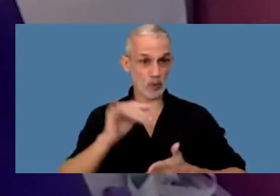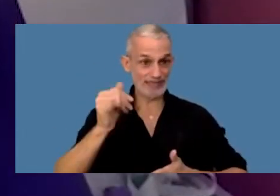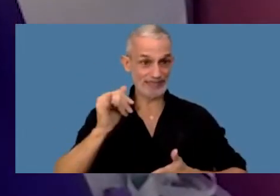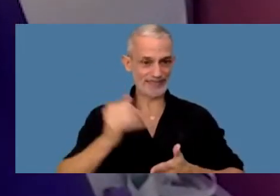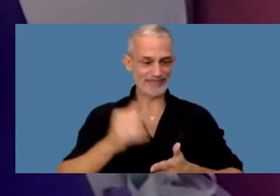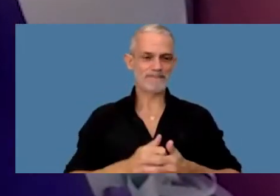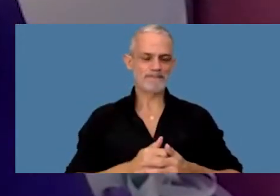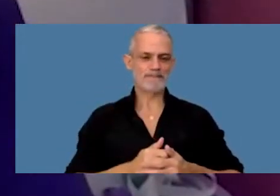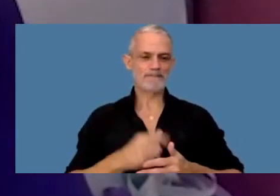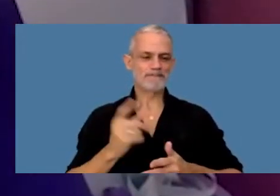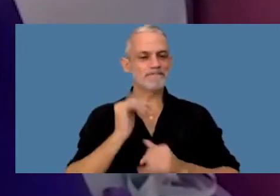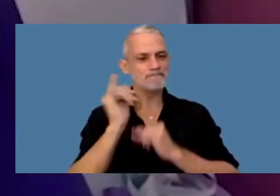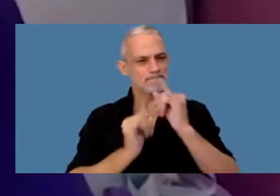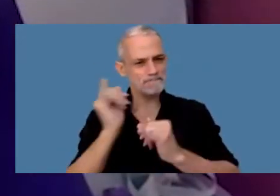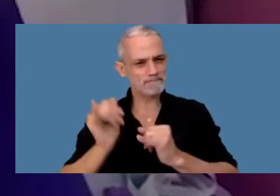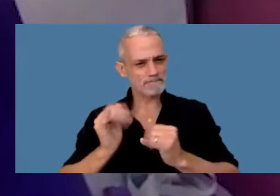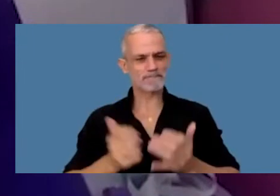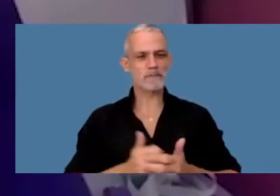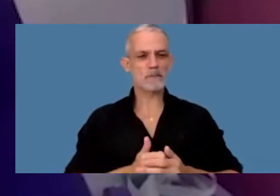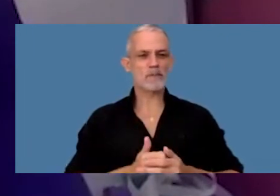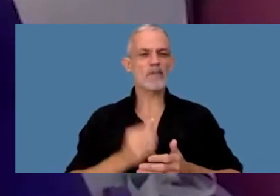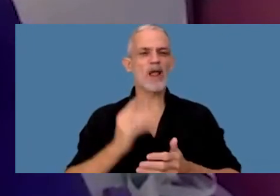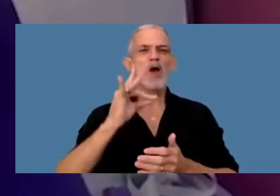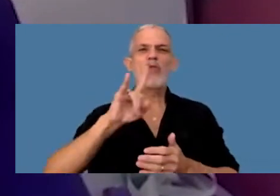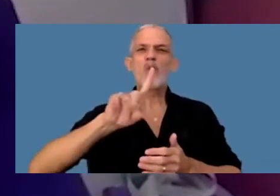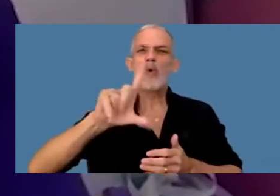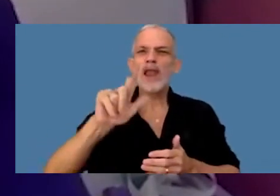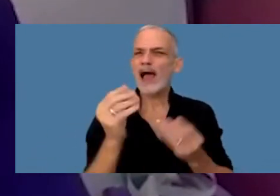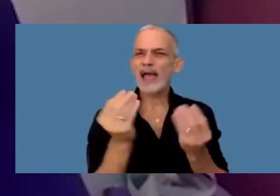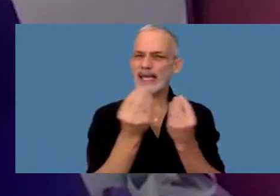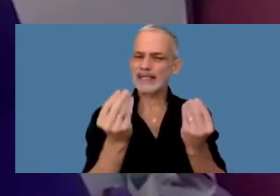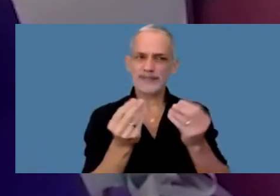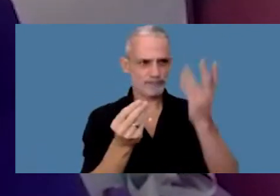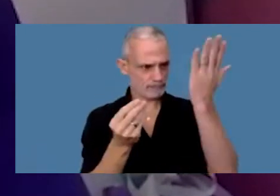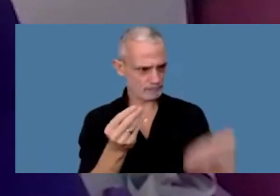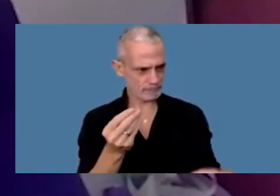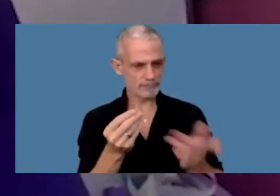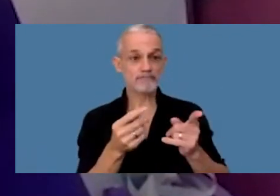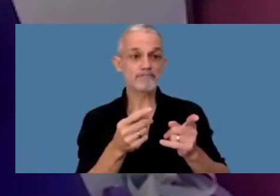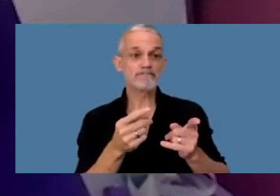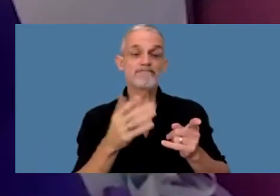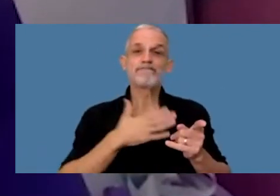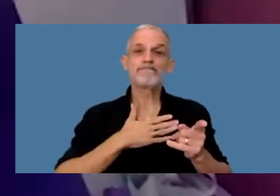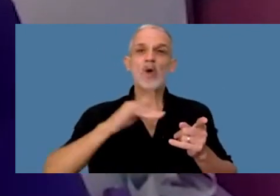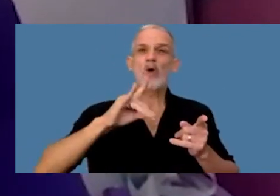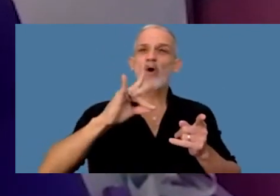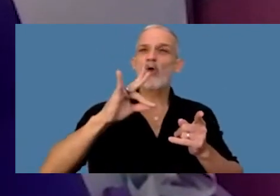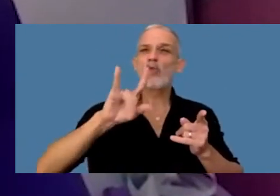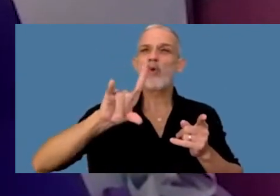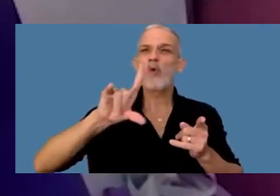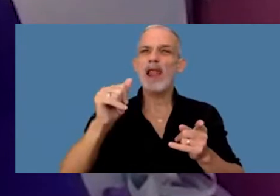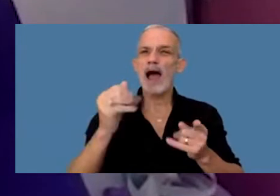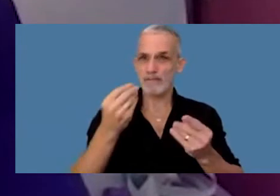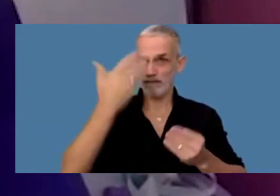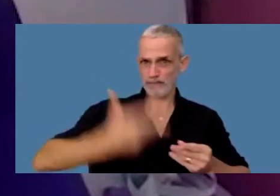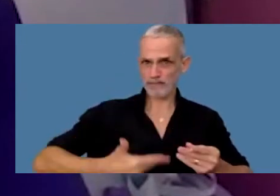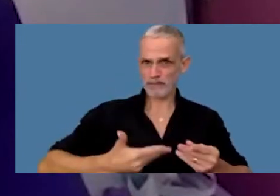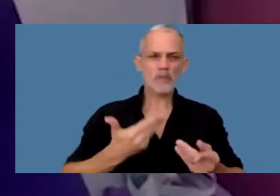personal. Creo que ambas figuras se complementan y que el lugar que ocupamos hoy